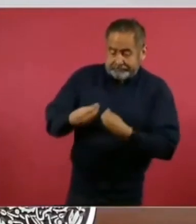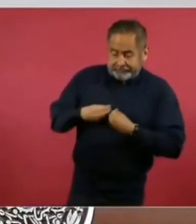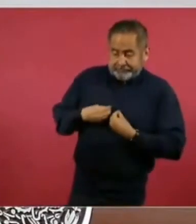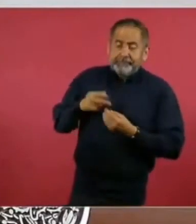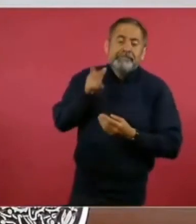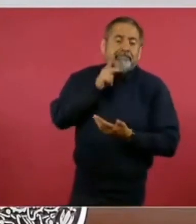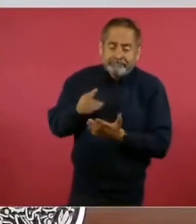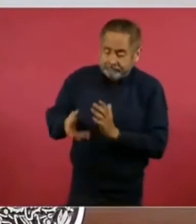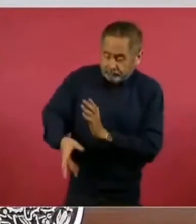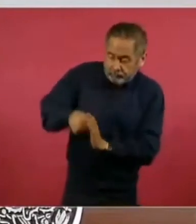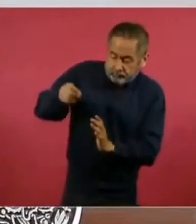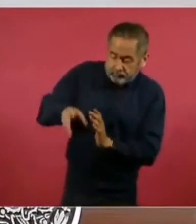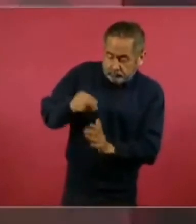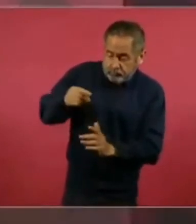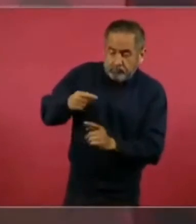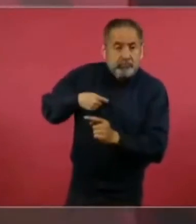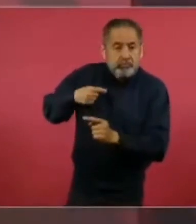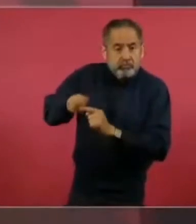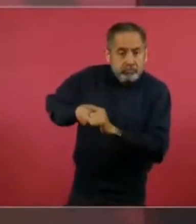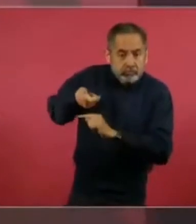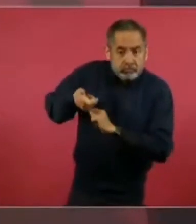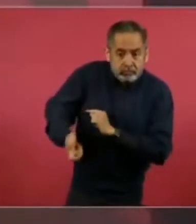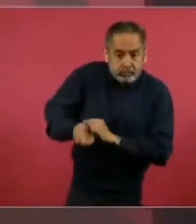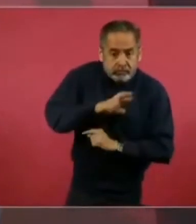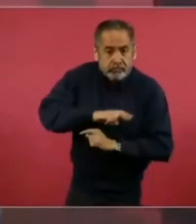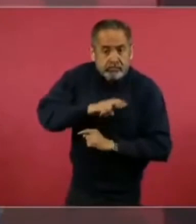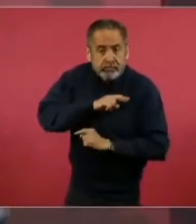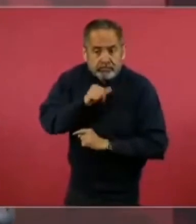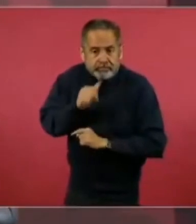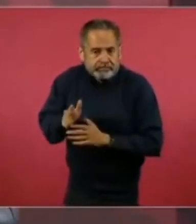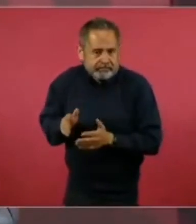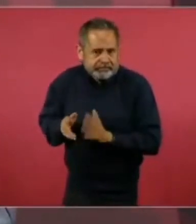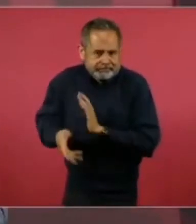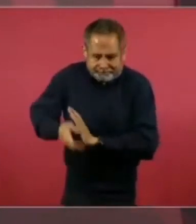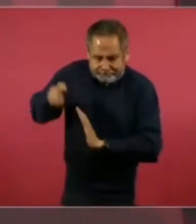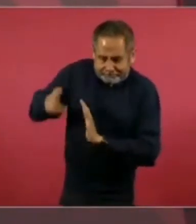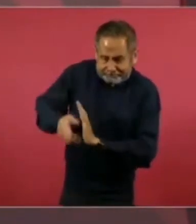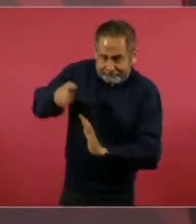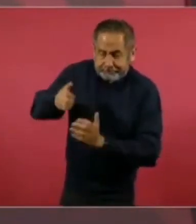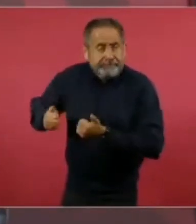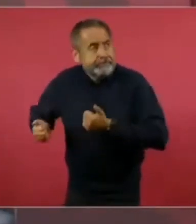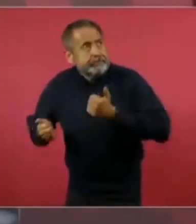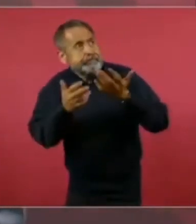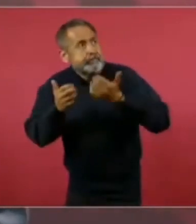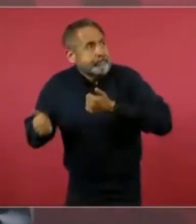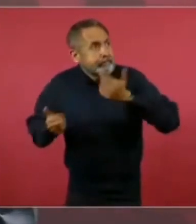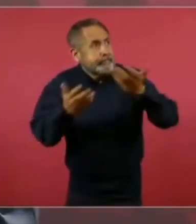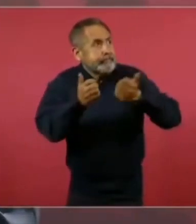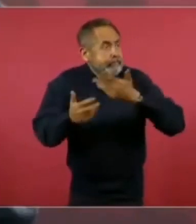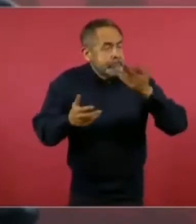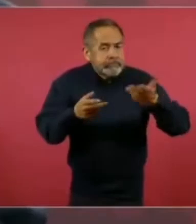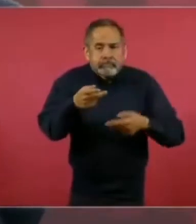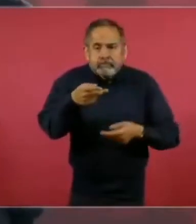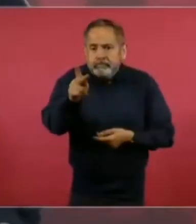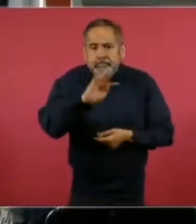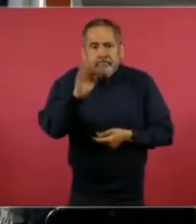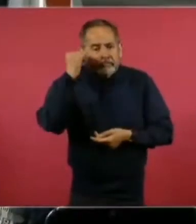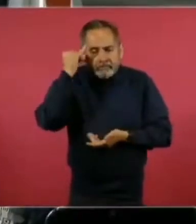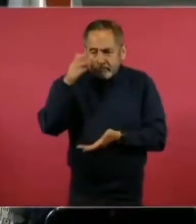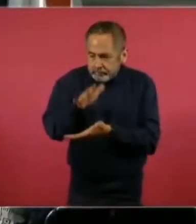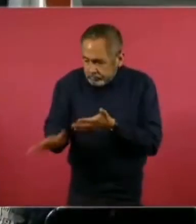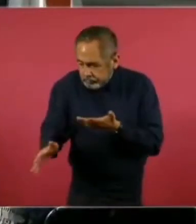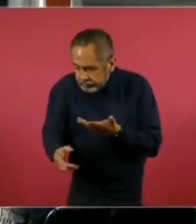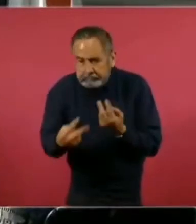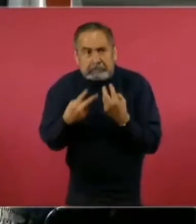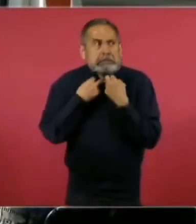embargo, se produce una gran dependencia, muy riesgosa. Claro. Se